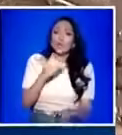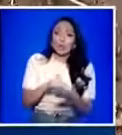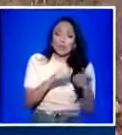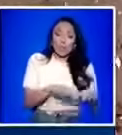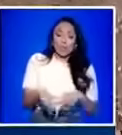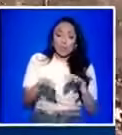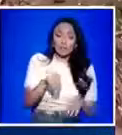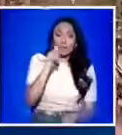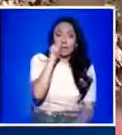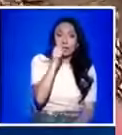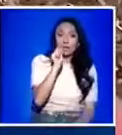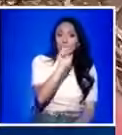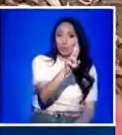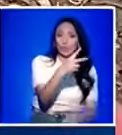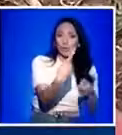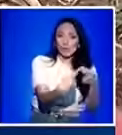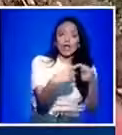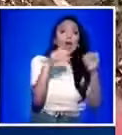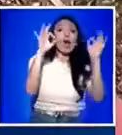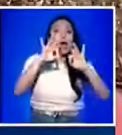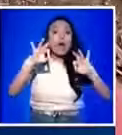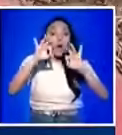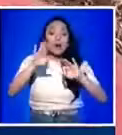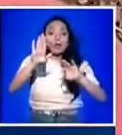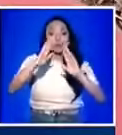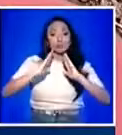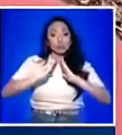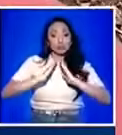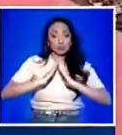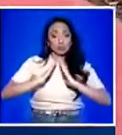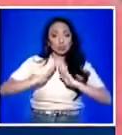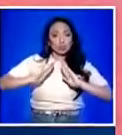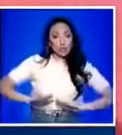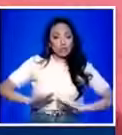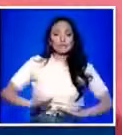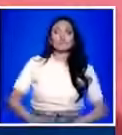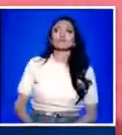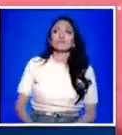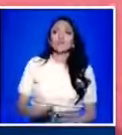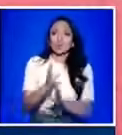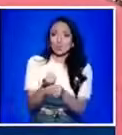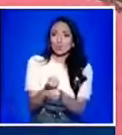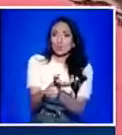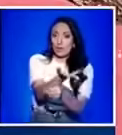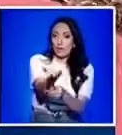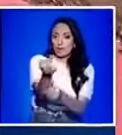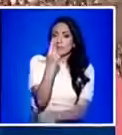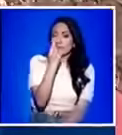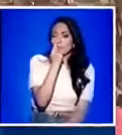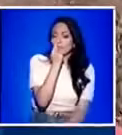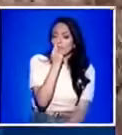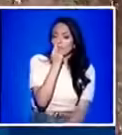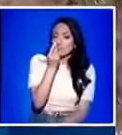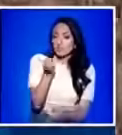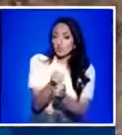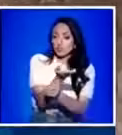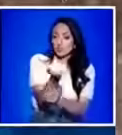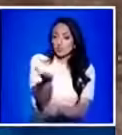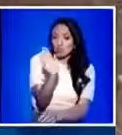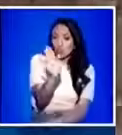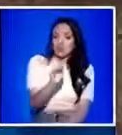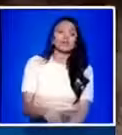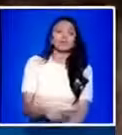tener en el sur de Quito, o también actividades en sus casas. Tenemos varias sugerencias interesantes de actividades en nuestro sitio